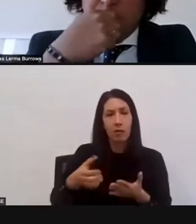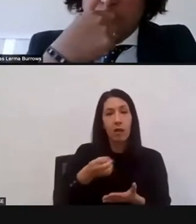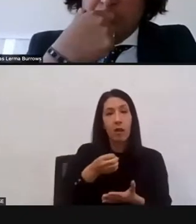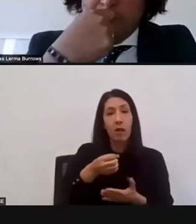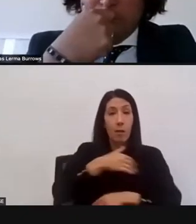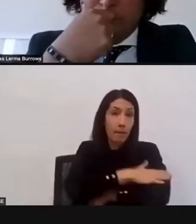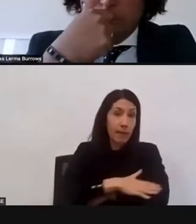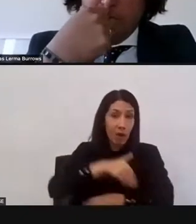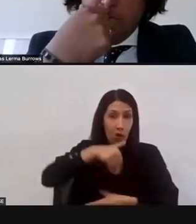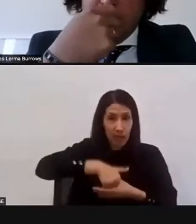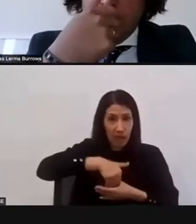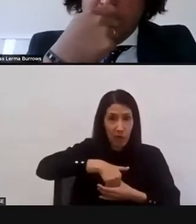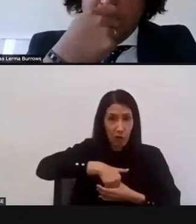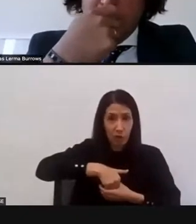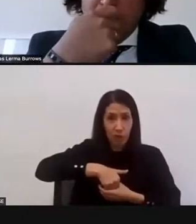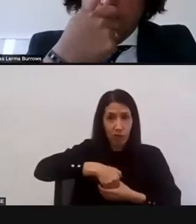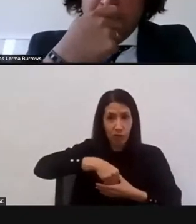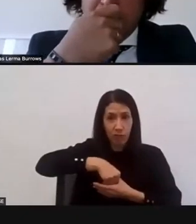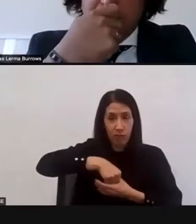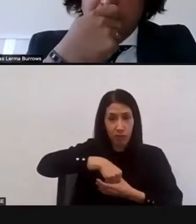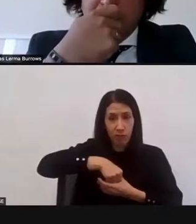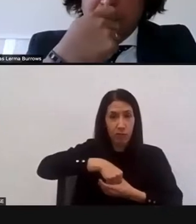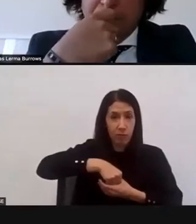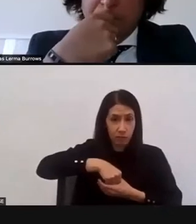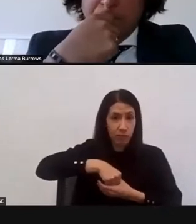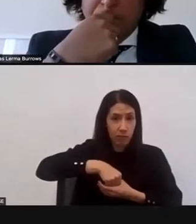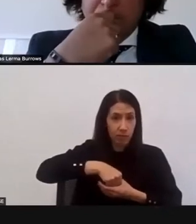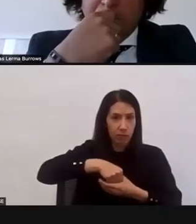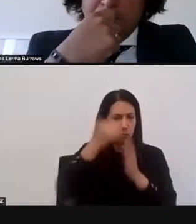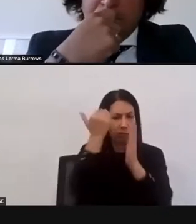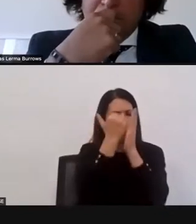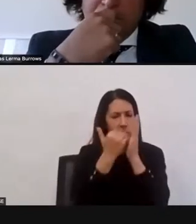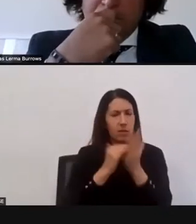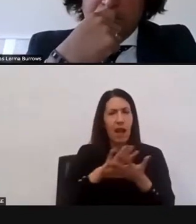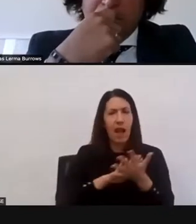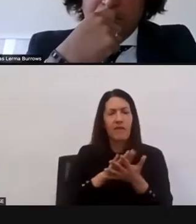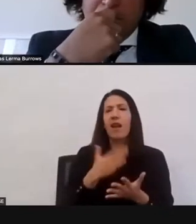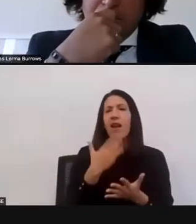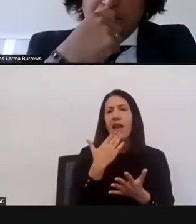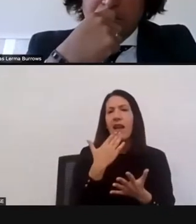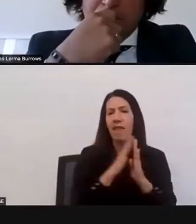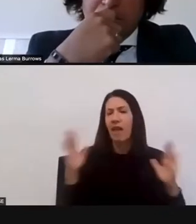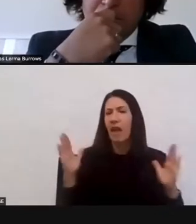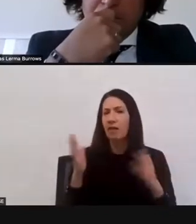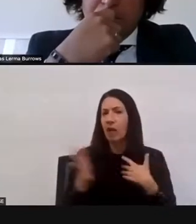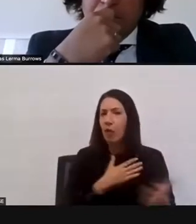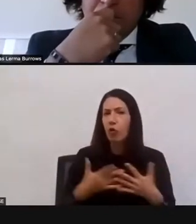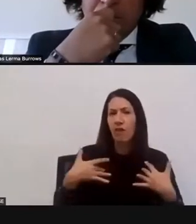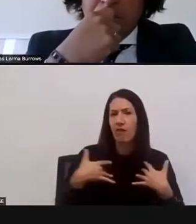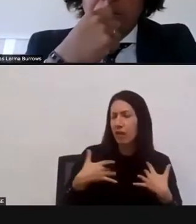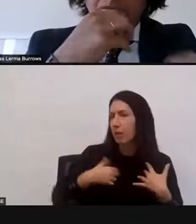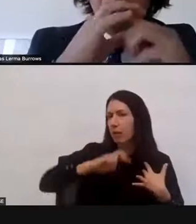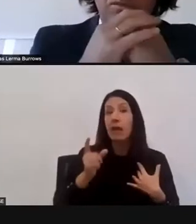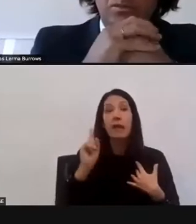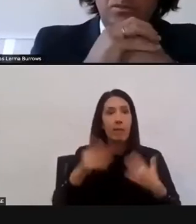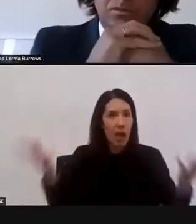del Interior, se especifica las franjas de edad, de autores, víctimas y demás. Y invito también a